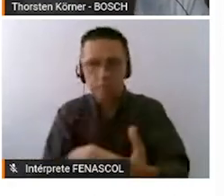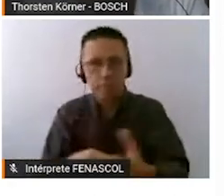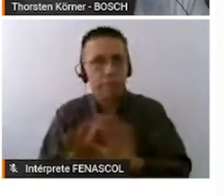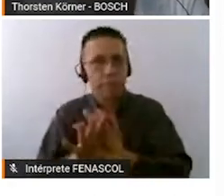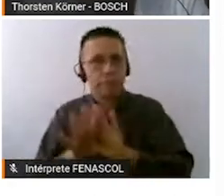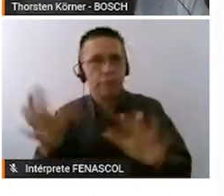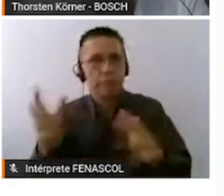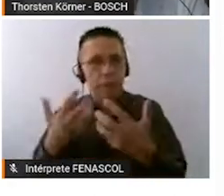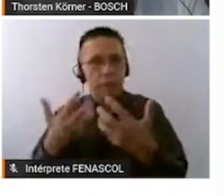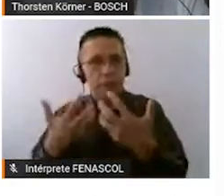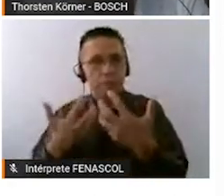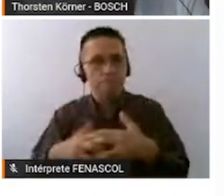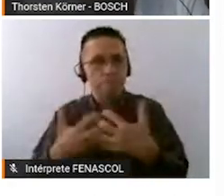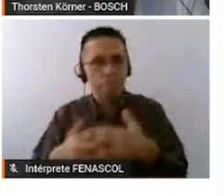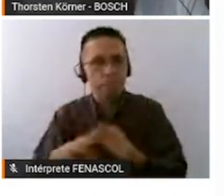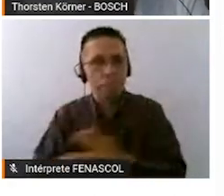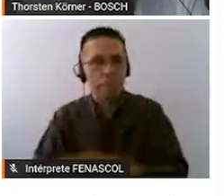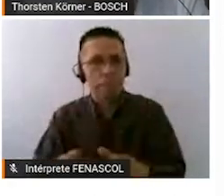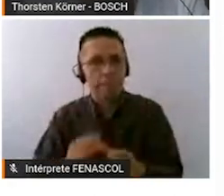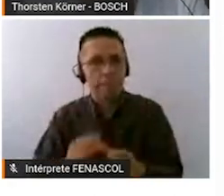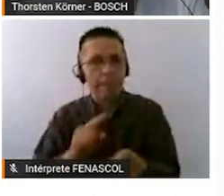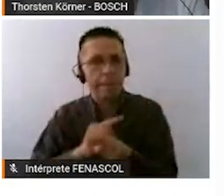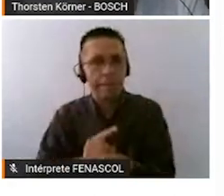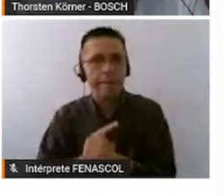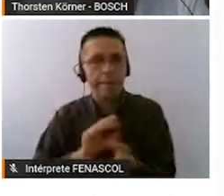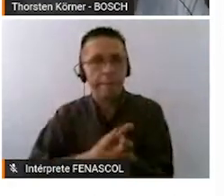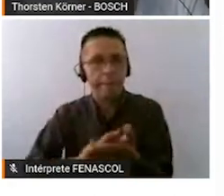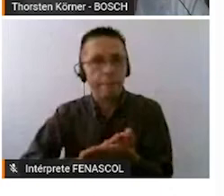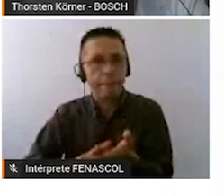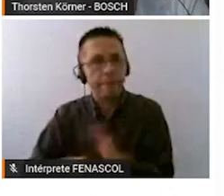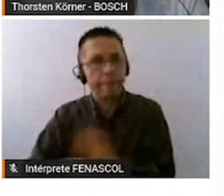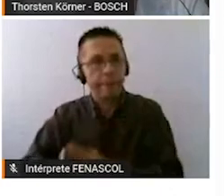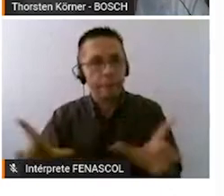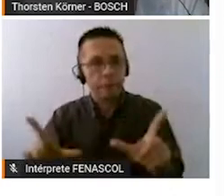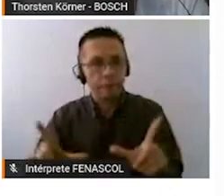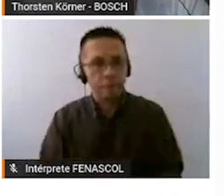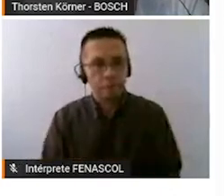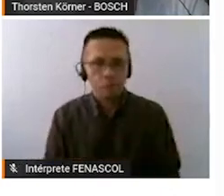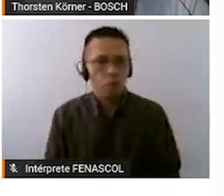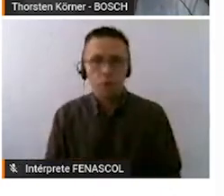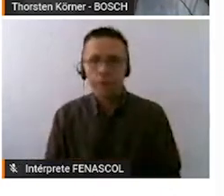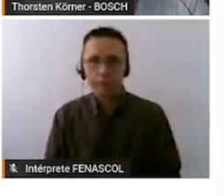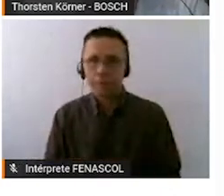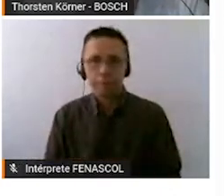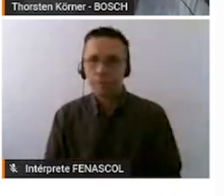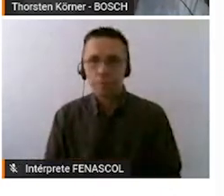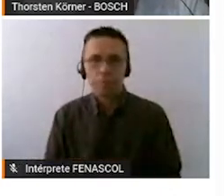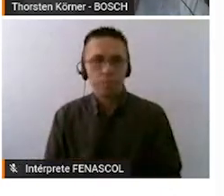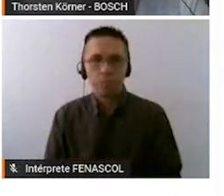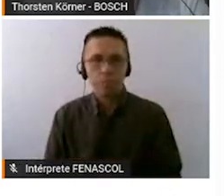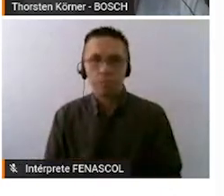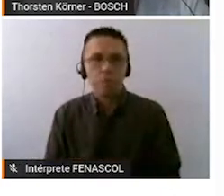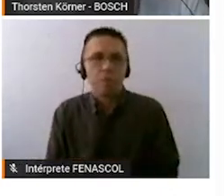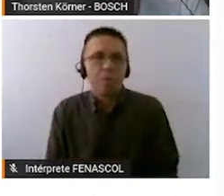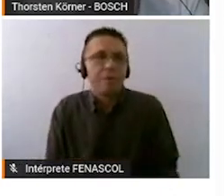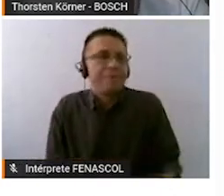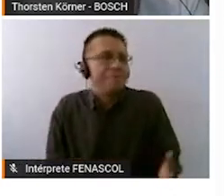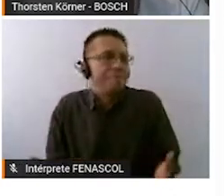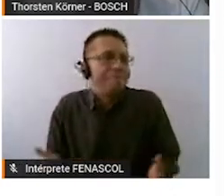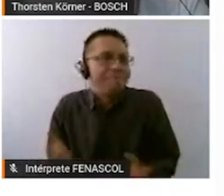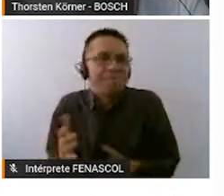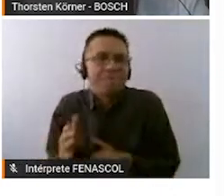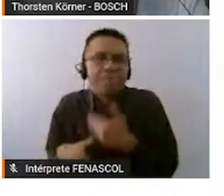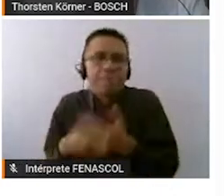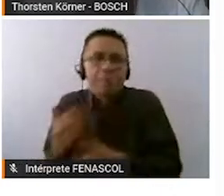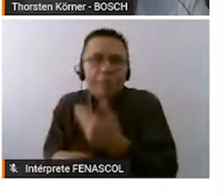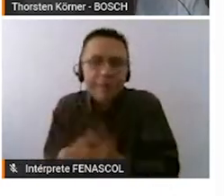a optimizar. Depende muchísimo de cuál sea el proceso, de quién lo esté administrando, de cuánto conocimiento